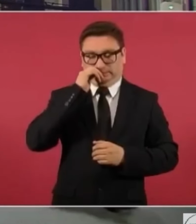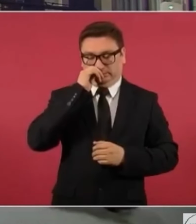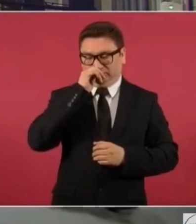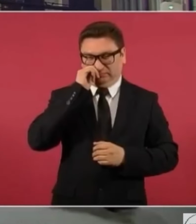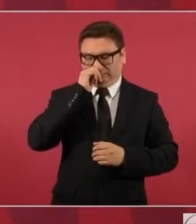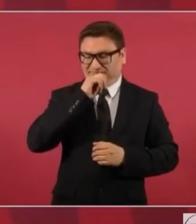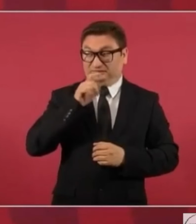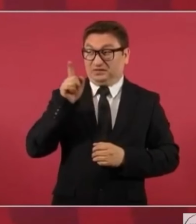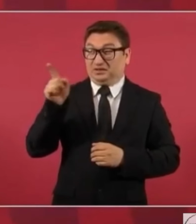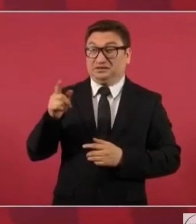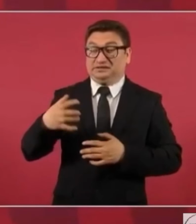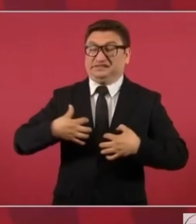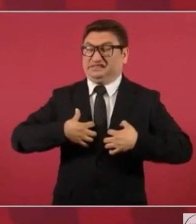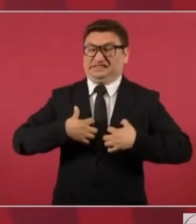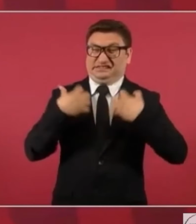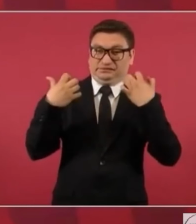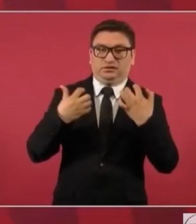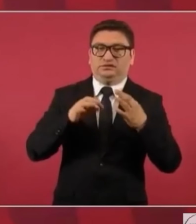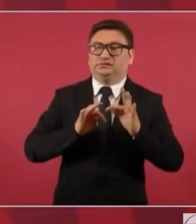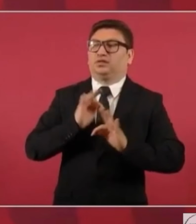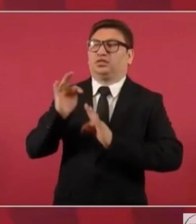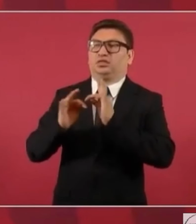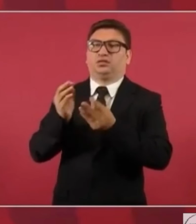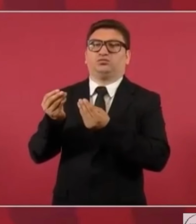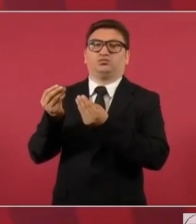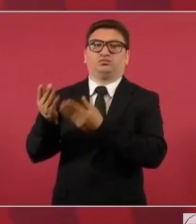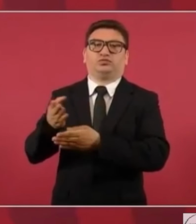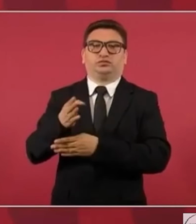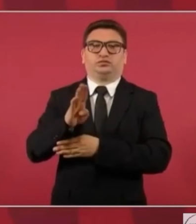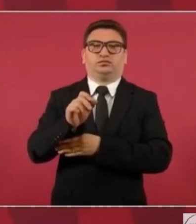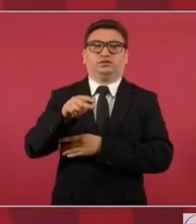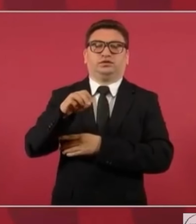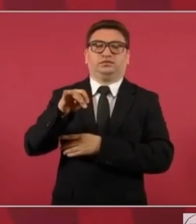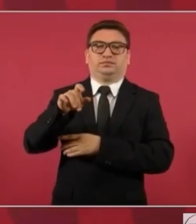contentarlo le dieron Banamex.